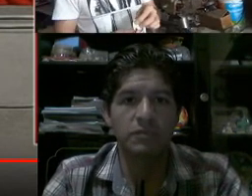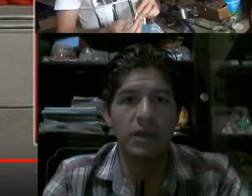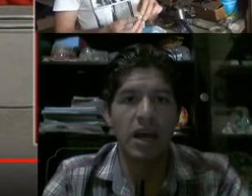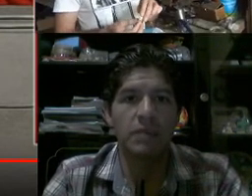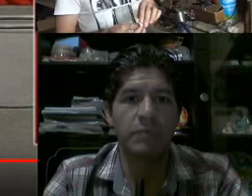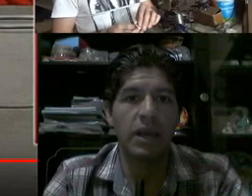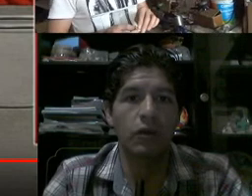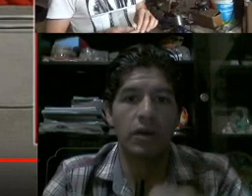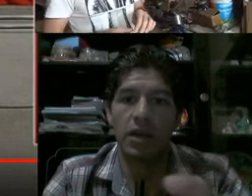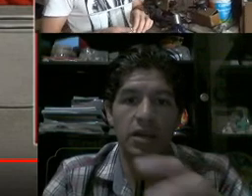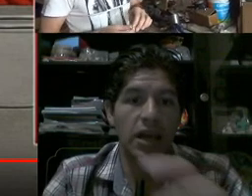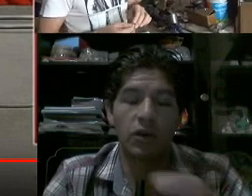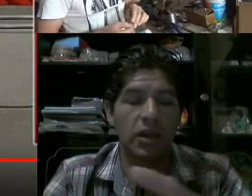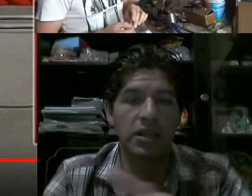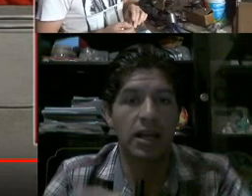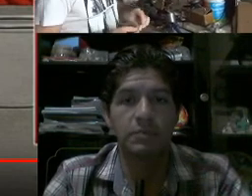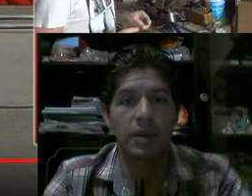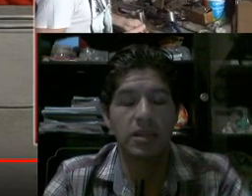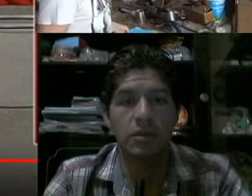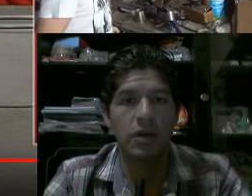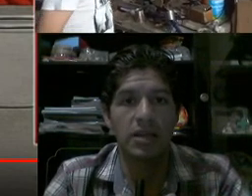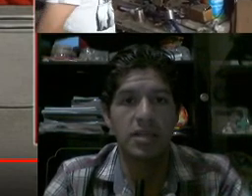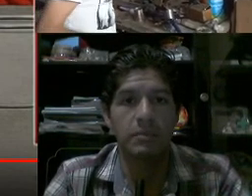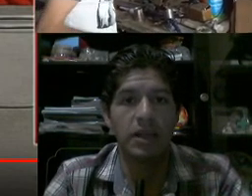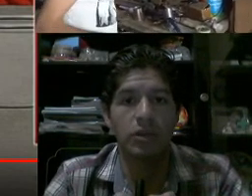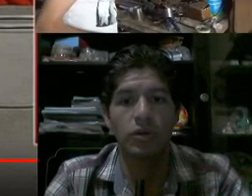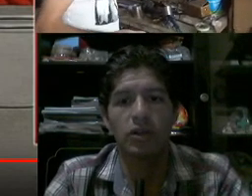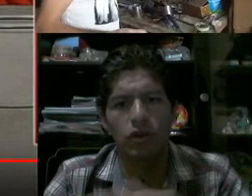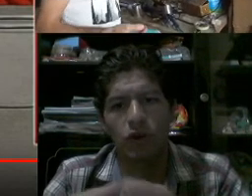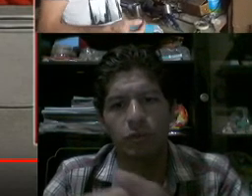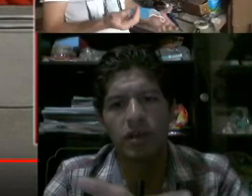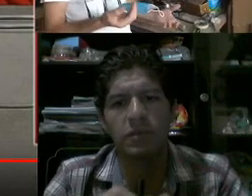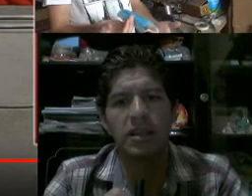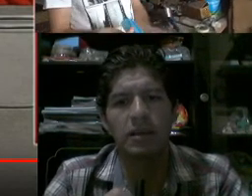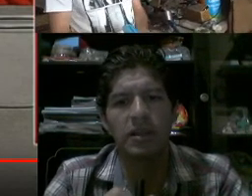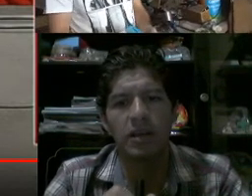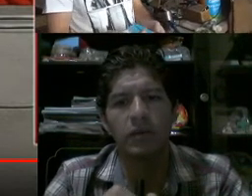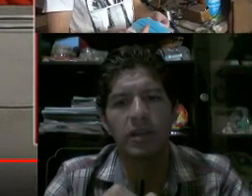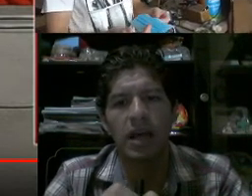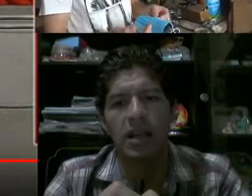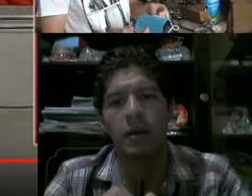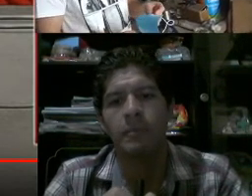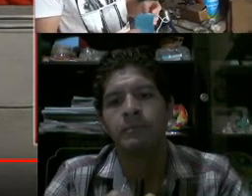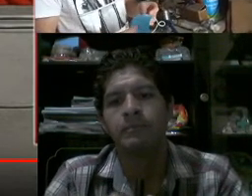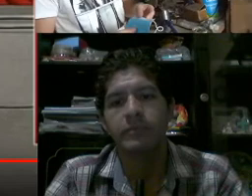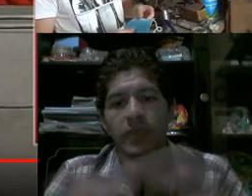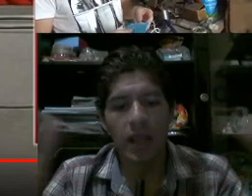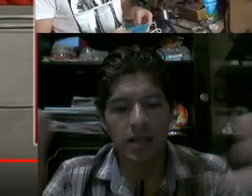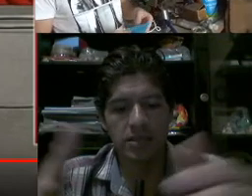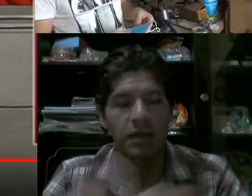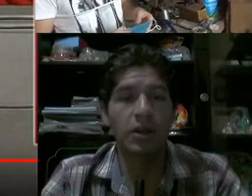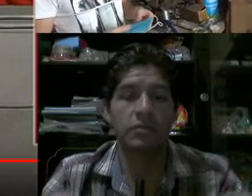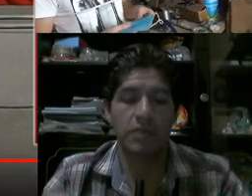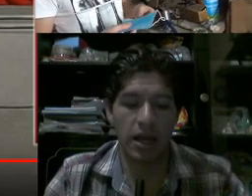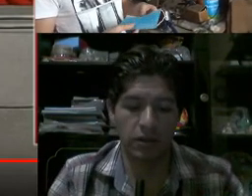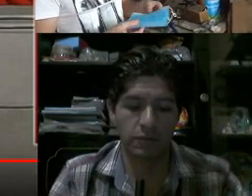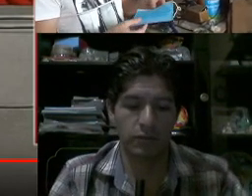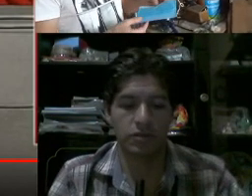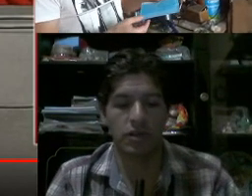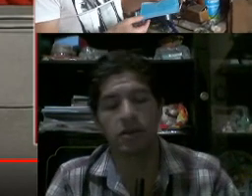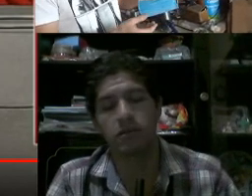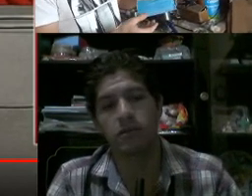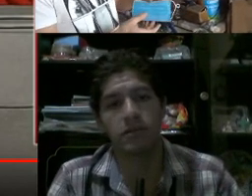permite respirar, pero ya no entran las partículas de pintura, y todo eso lo pueden ver en el video de arriba. Así es que bueno, ya